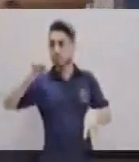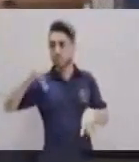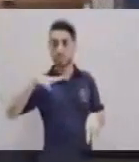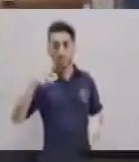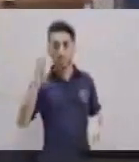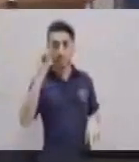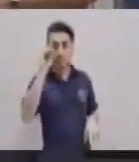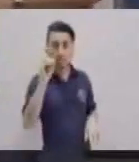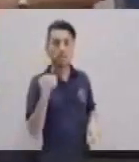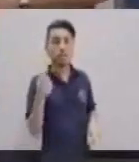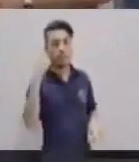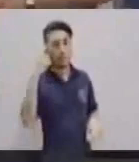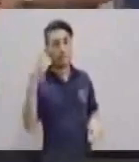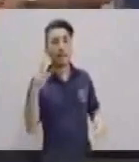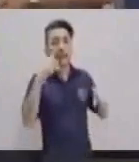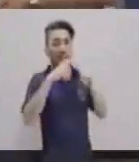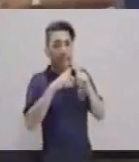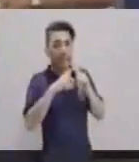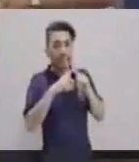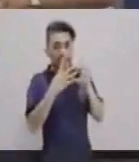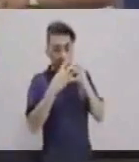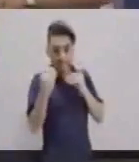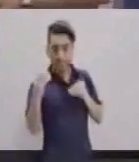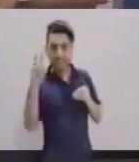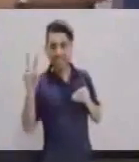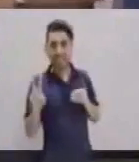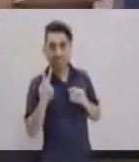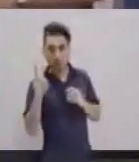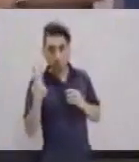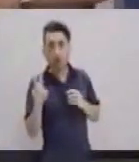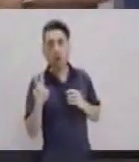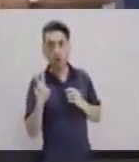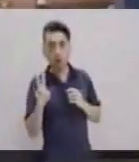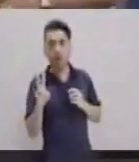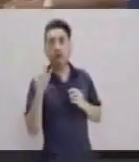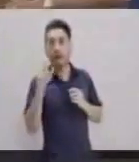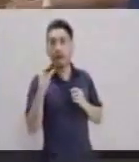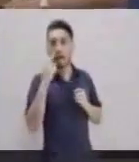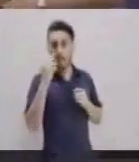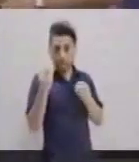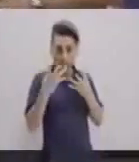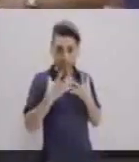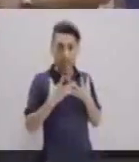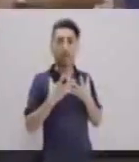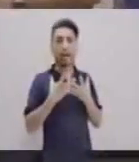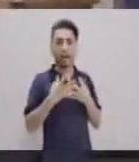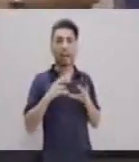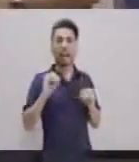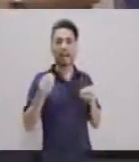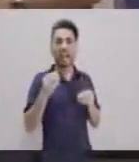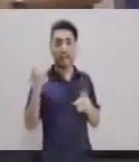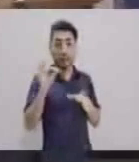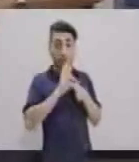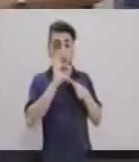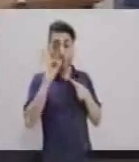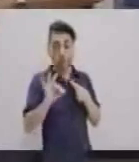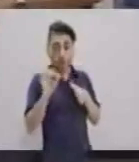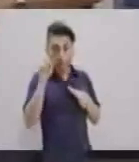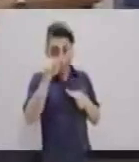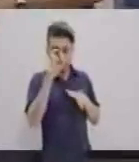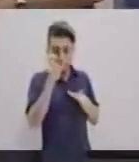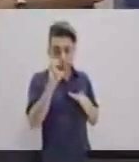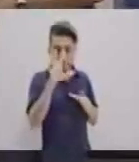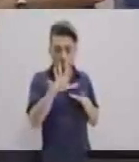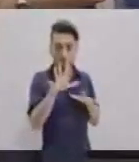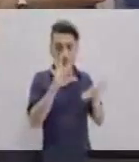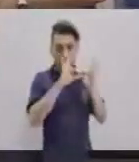un valor a X y tener el resultado del valor que le asignamos, me dio la pauta que la función estaba en